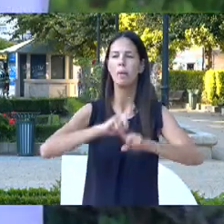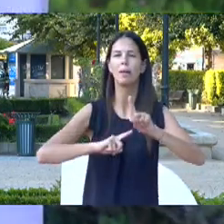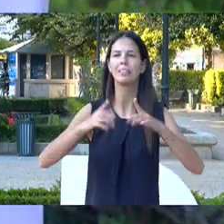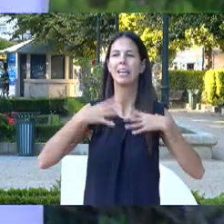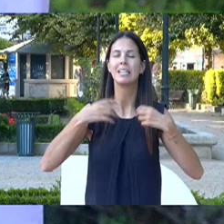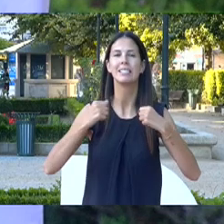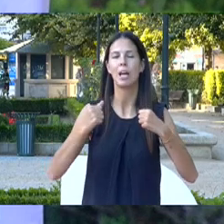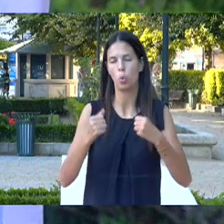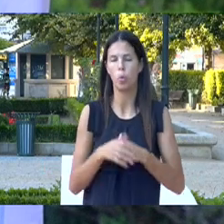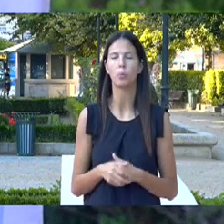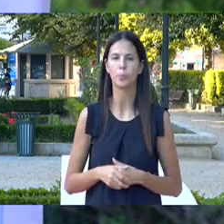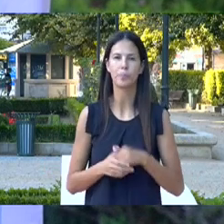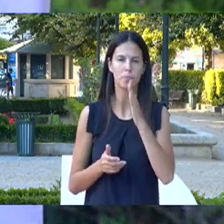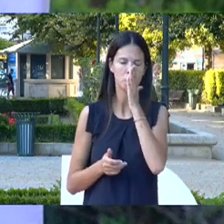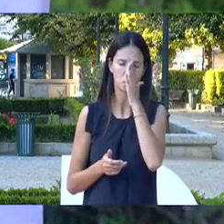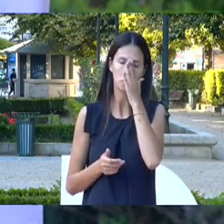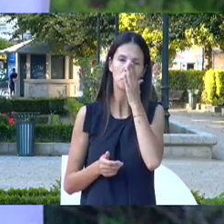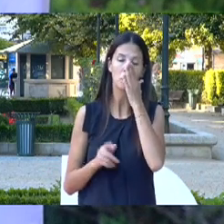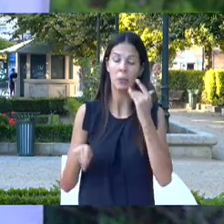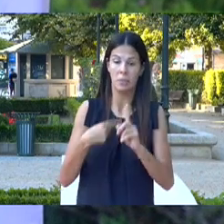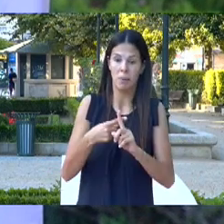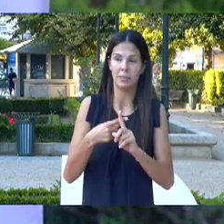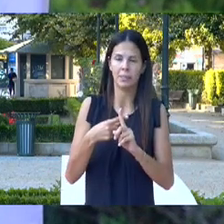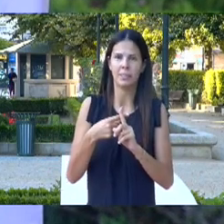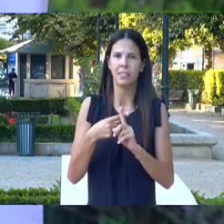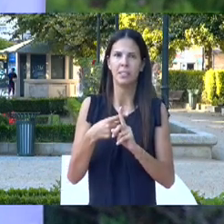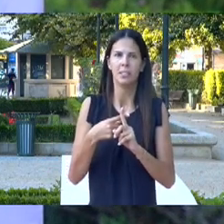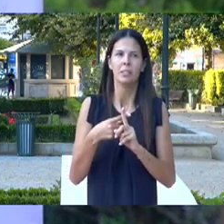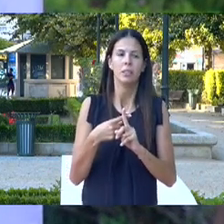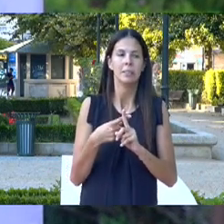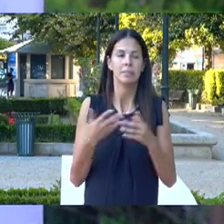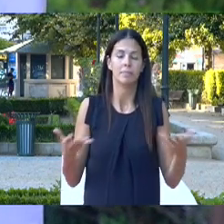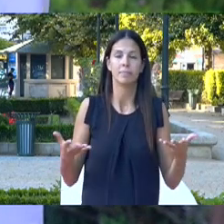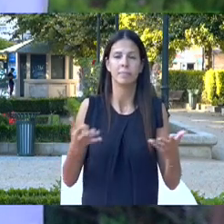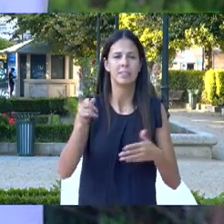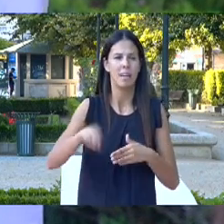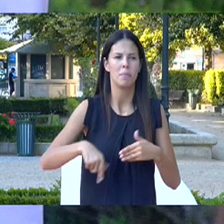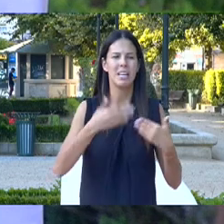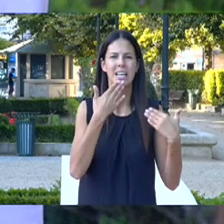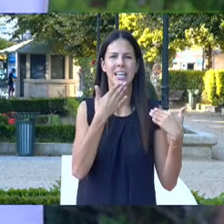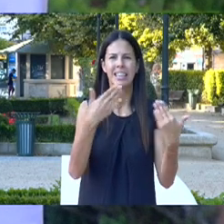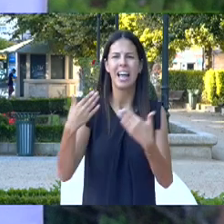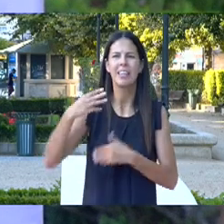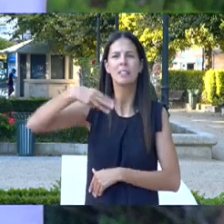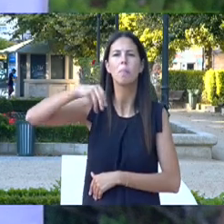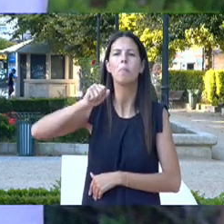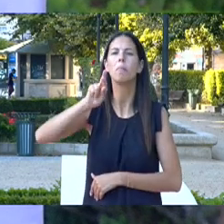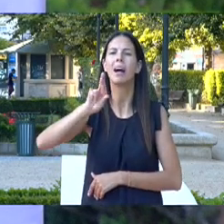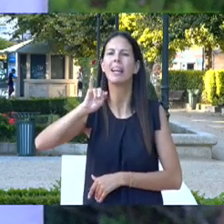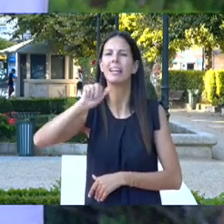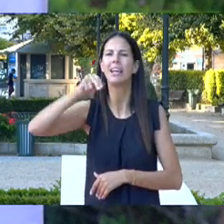problemas sobrevenidos. Ademais, pois, como non, o meu agradecemento a Marián